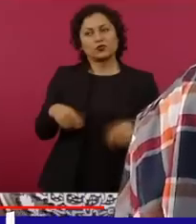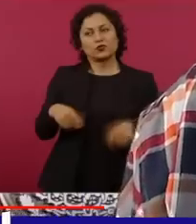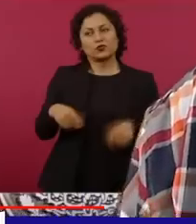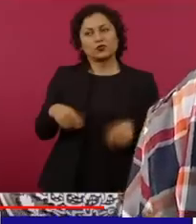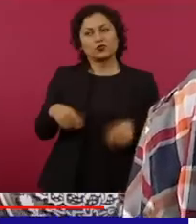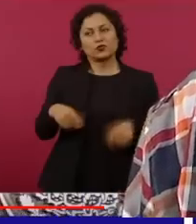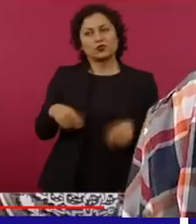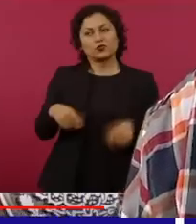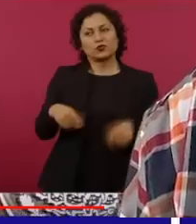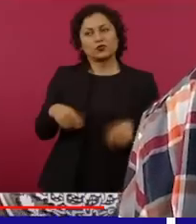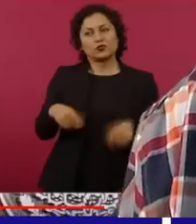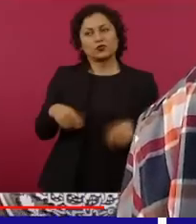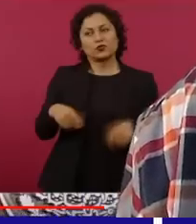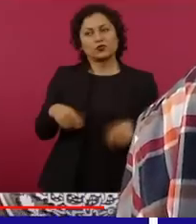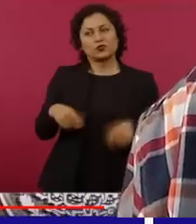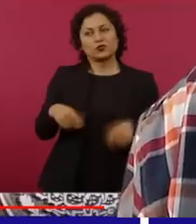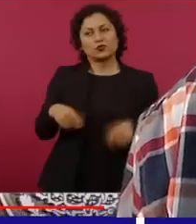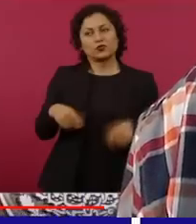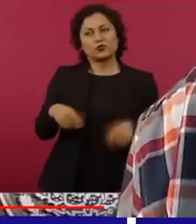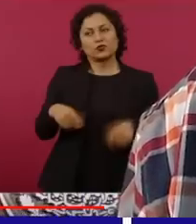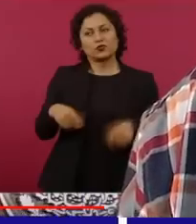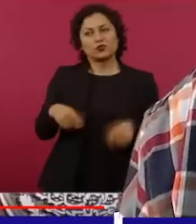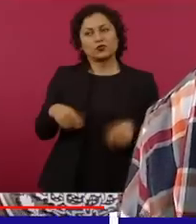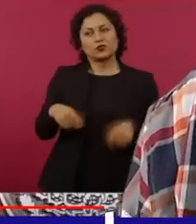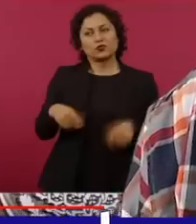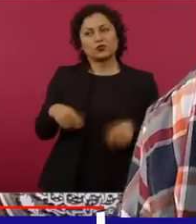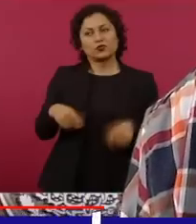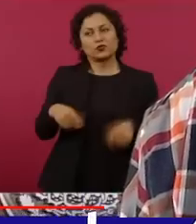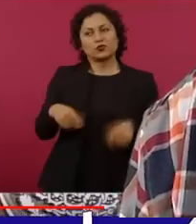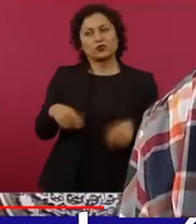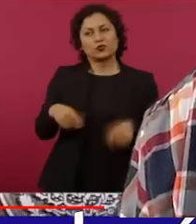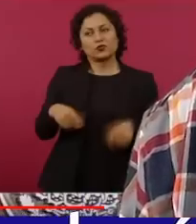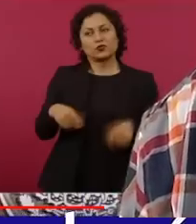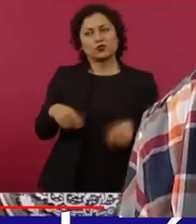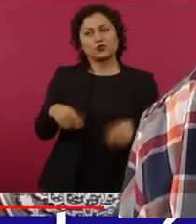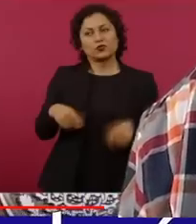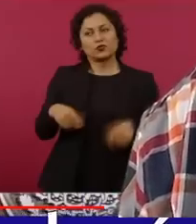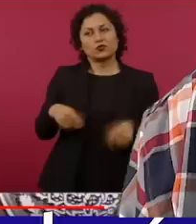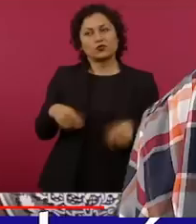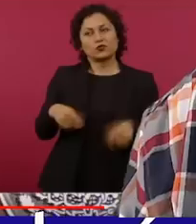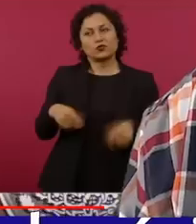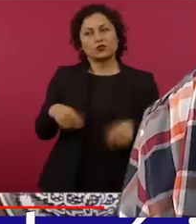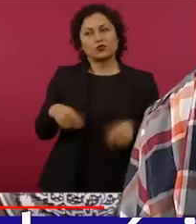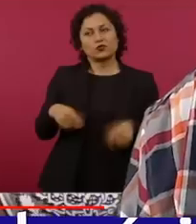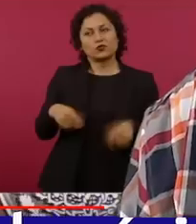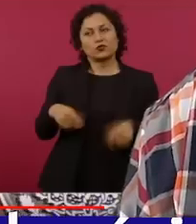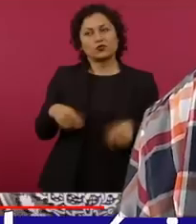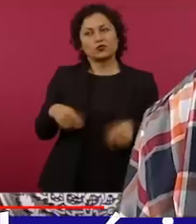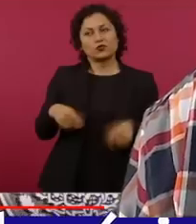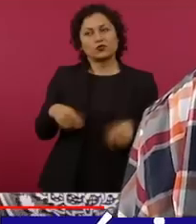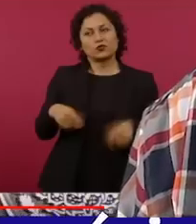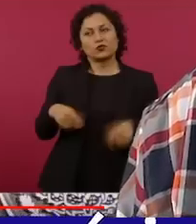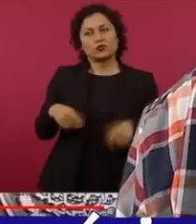están congeladas entre Perú y México, ¿afectará esto a esas empresas? Ya lo veremos. Escuchemos,